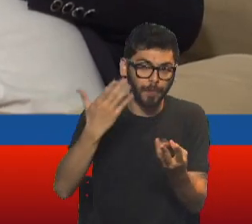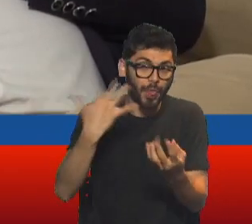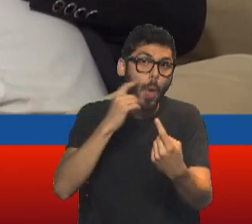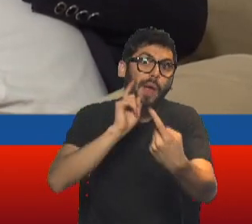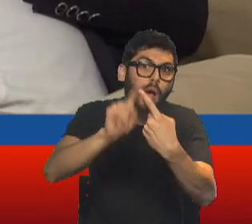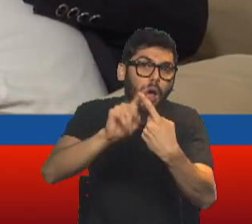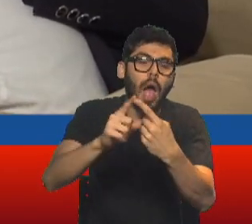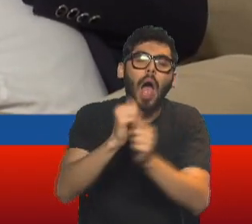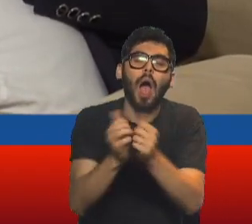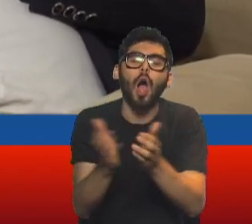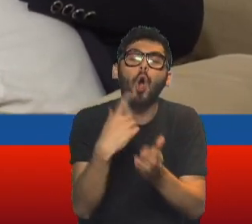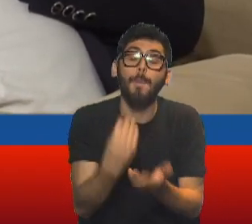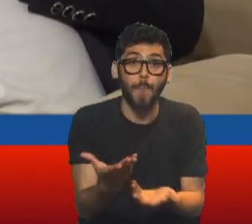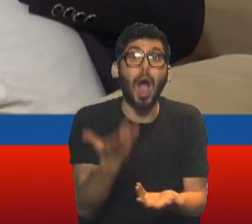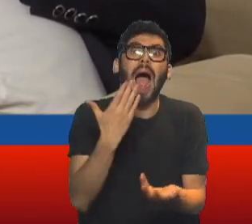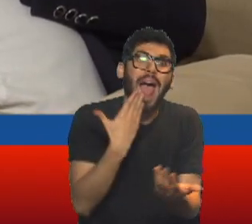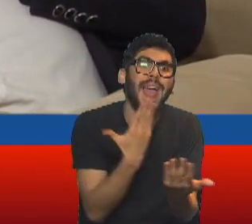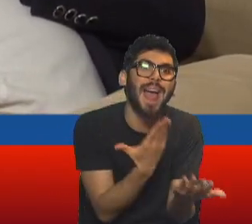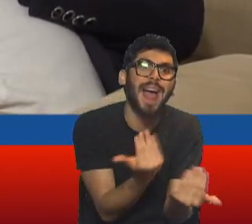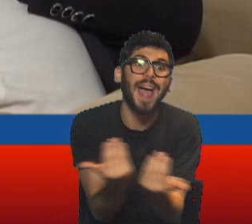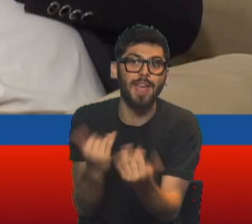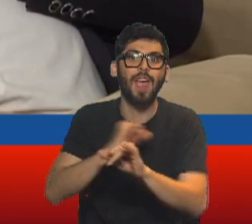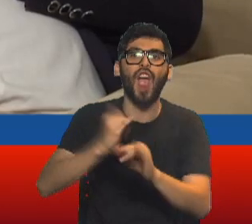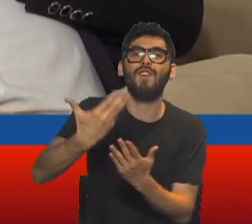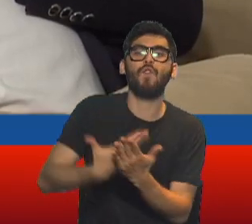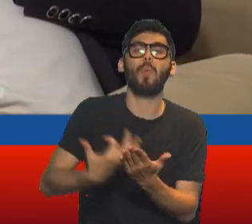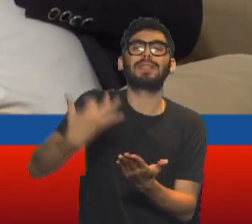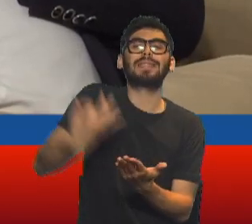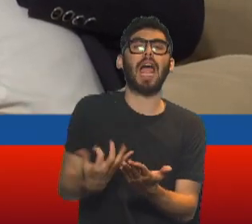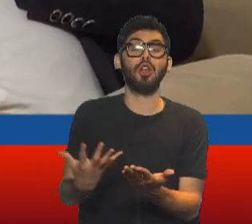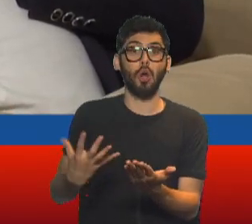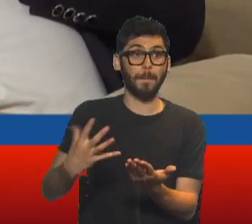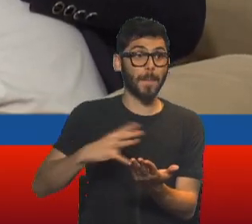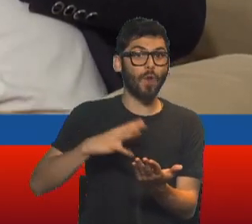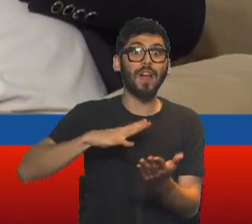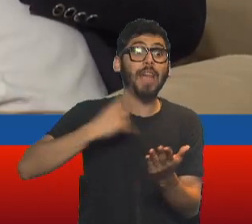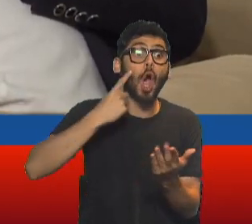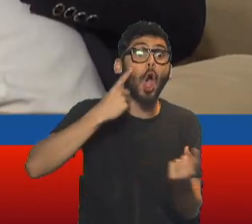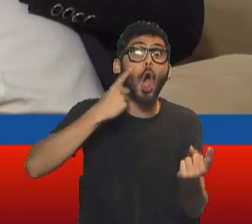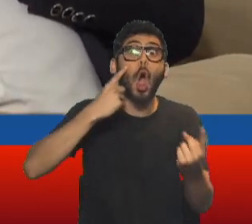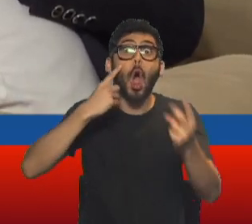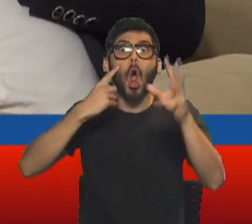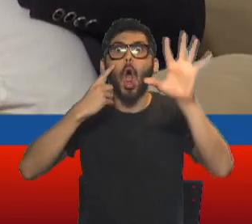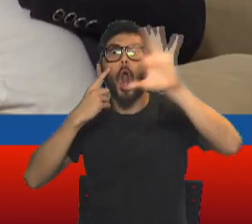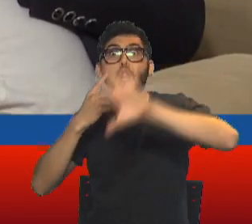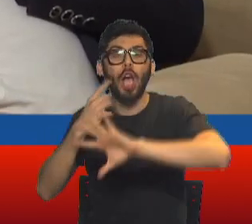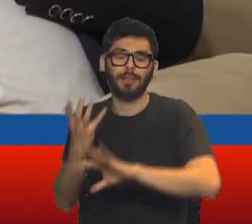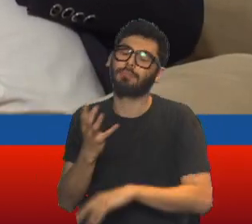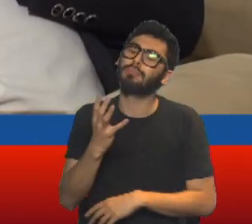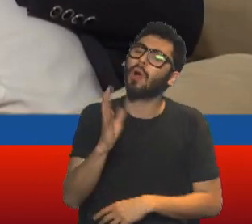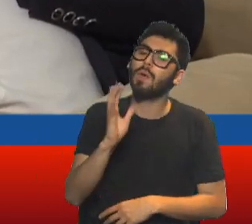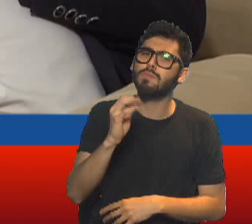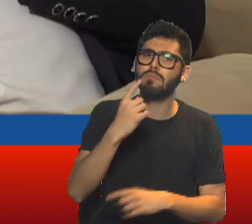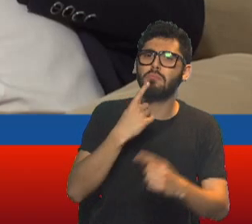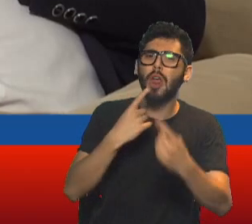decisiones sobre informes serios, sobre diagnósticos precisos, pero no conocemos a los actores. Y un defecto de la política... ¿Y en qué momento se cortó